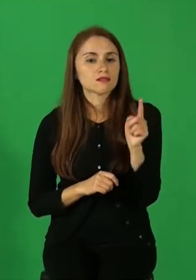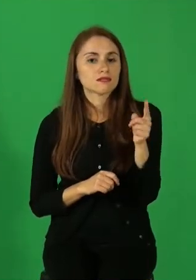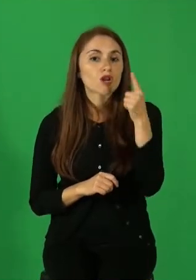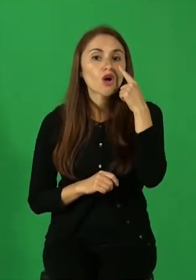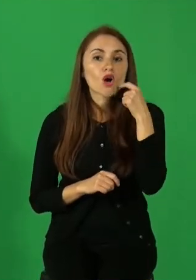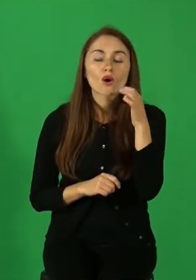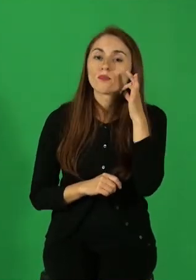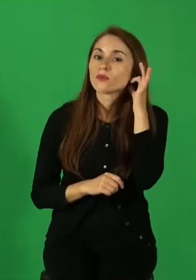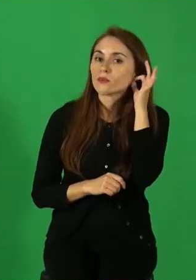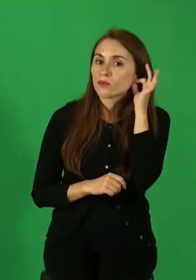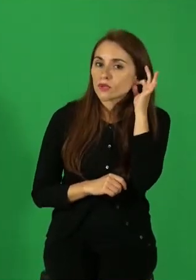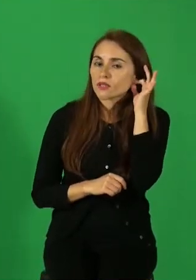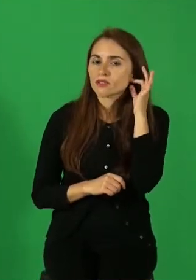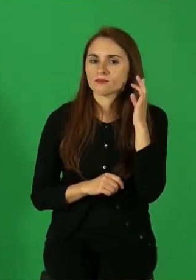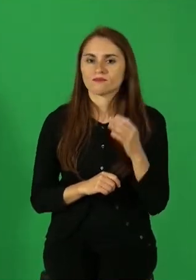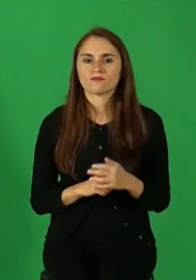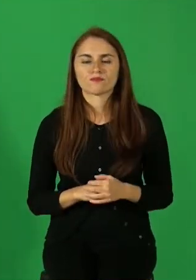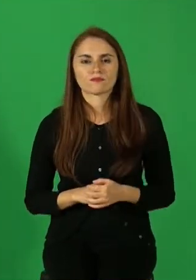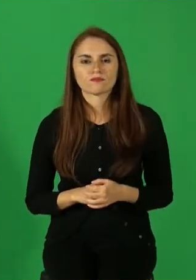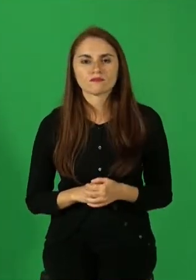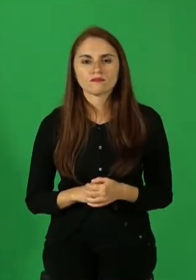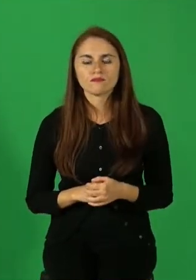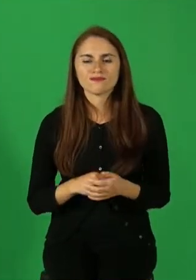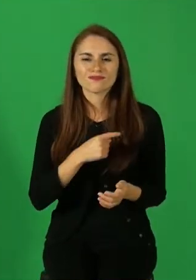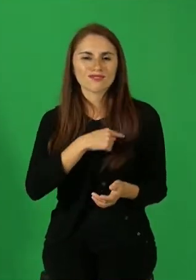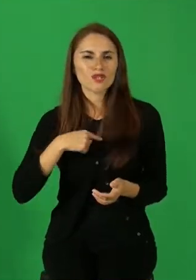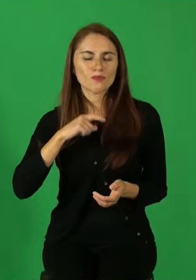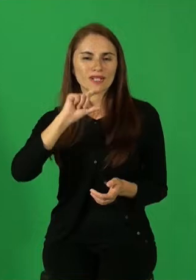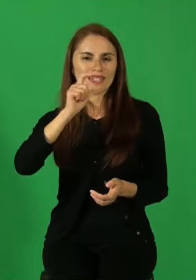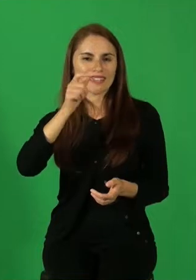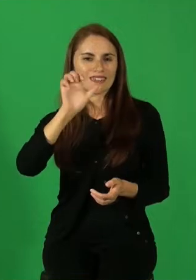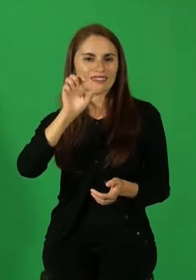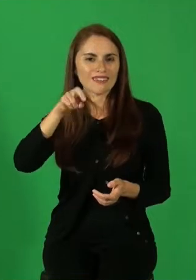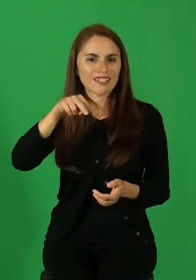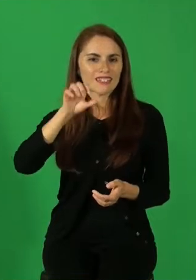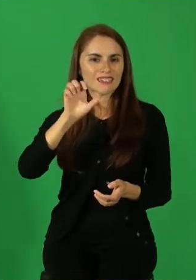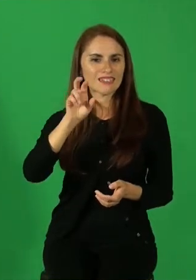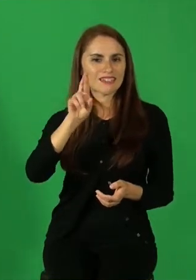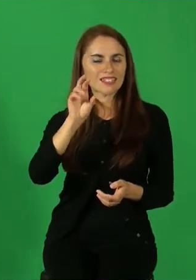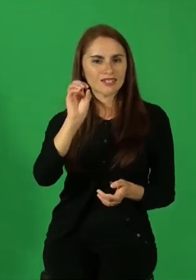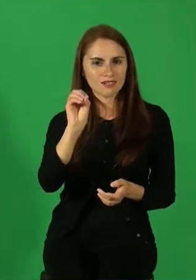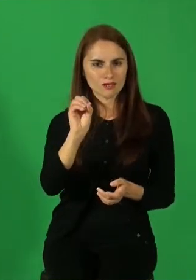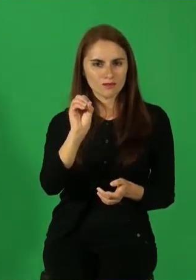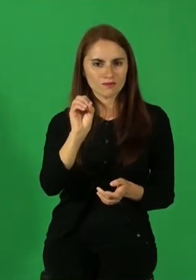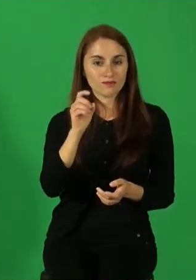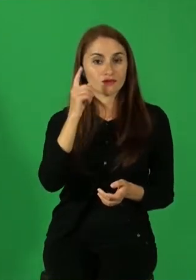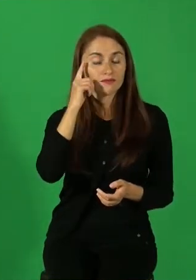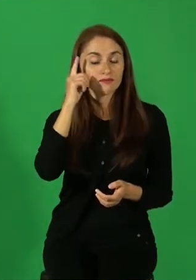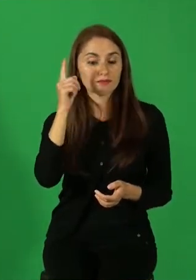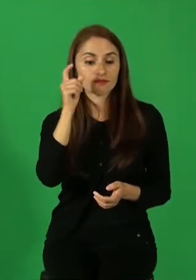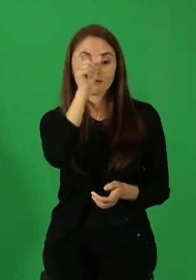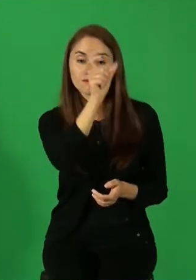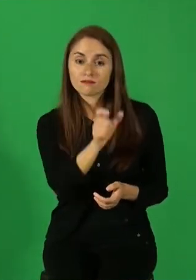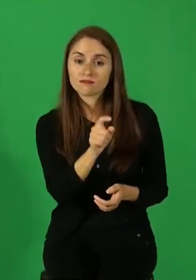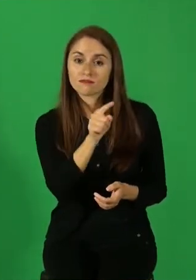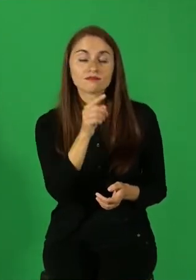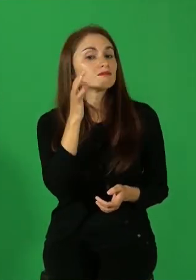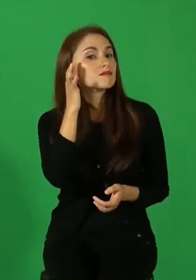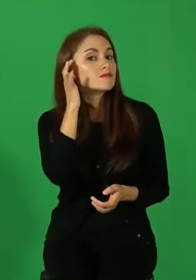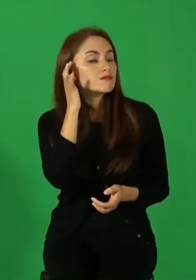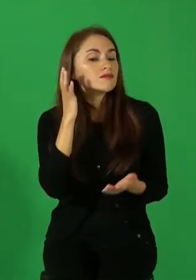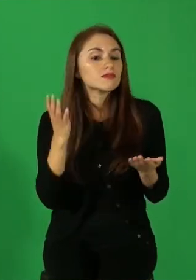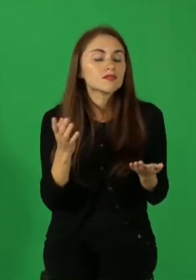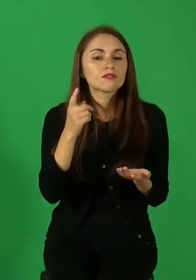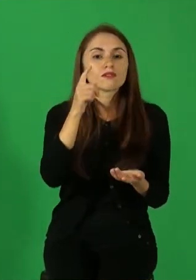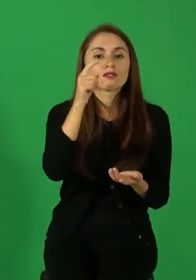¿Sí? ¿A qué nos referimos cuando hablamos de género? Bien, ¿no es cierto? Cuando es femenino